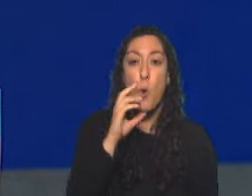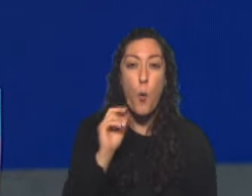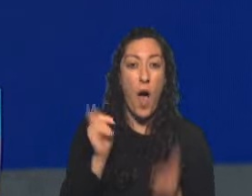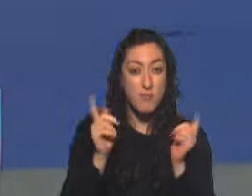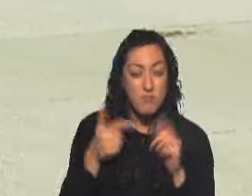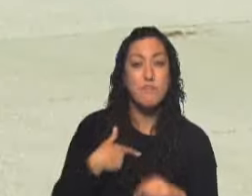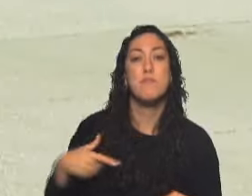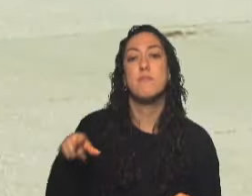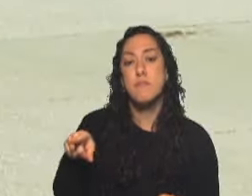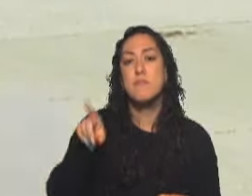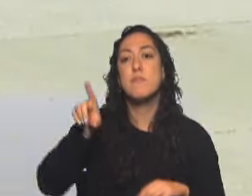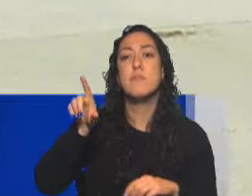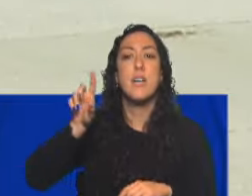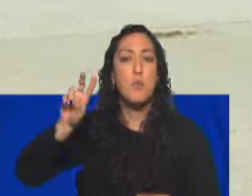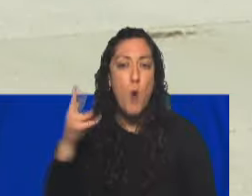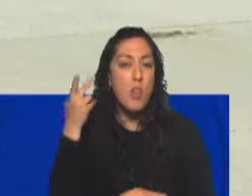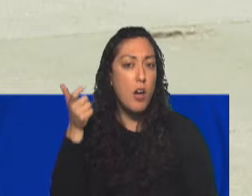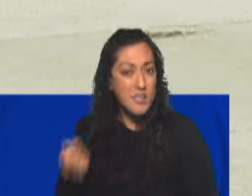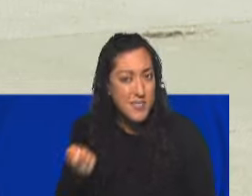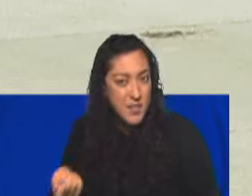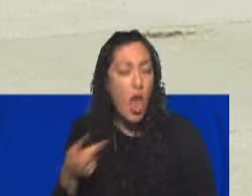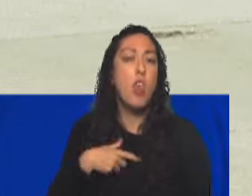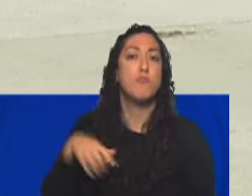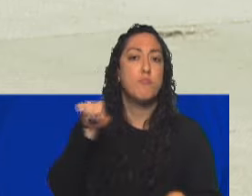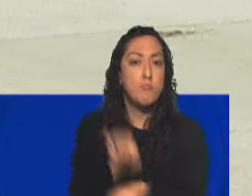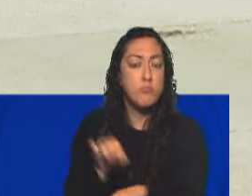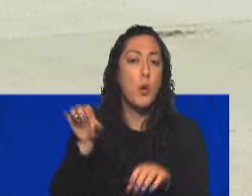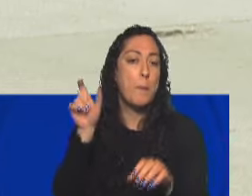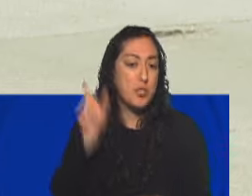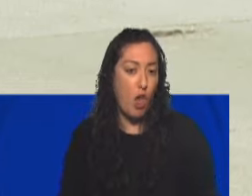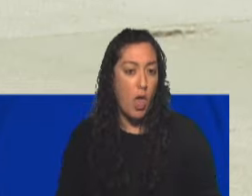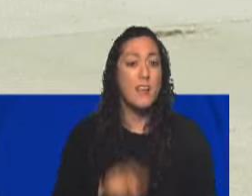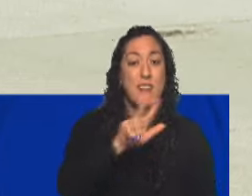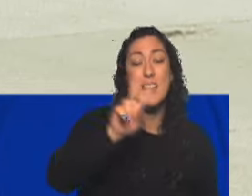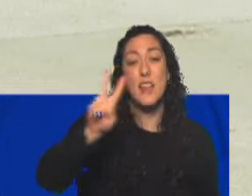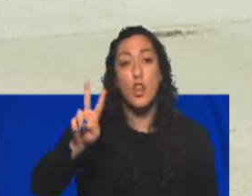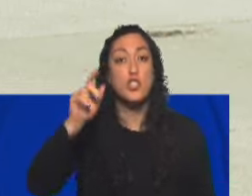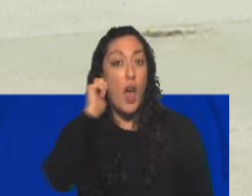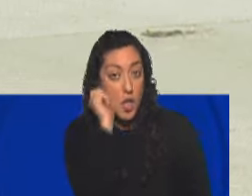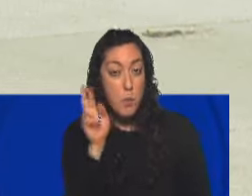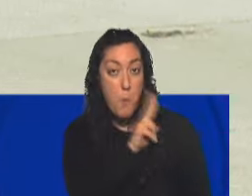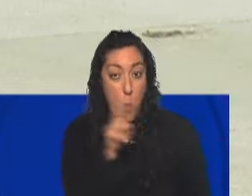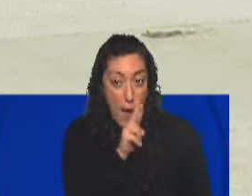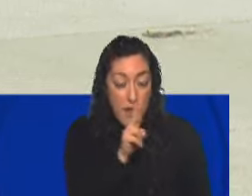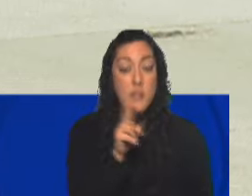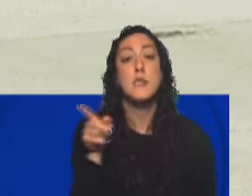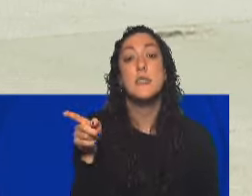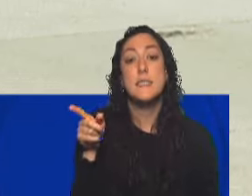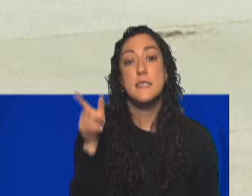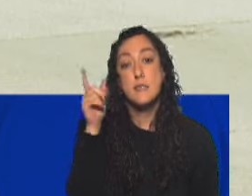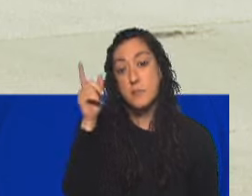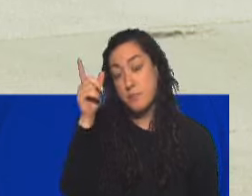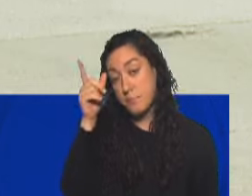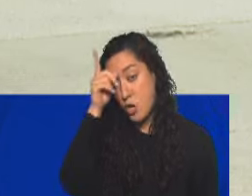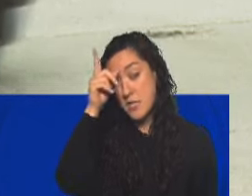Castaño. Daniela Fernanda Luna tenía 32 años, madre de dos hijos, sargento